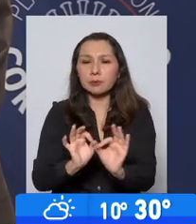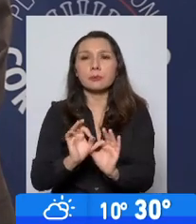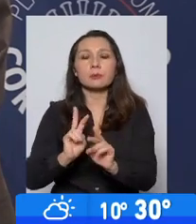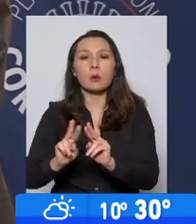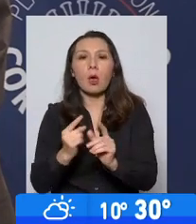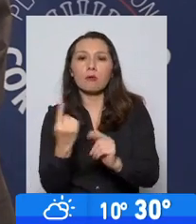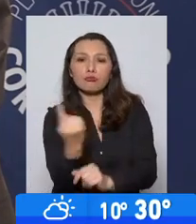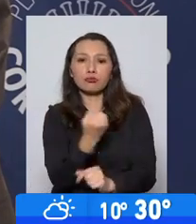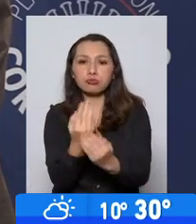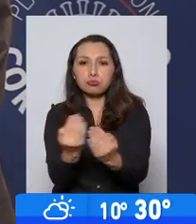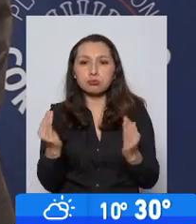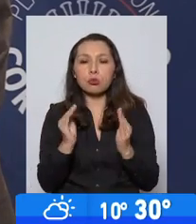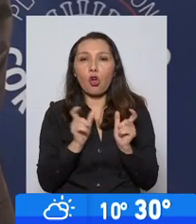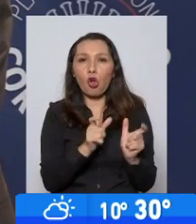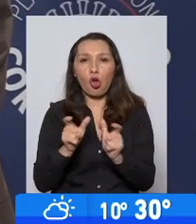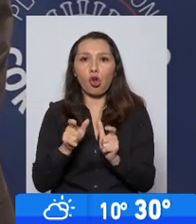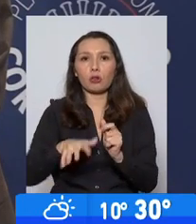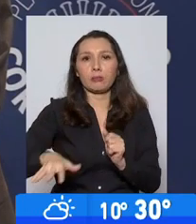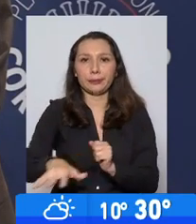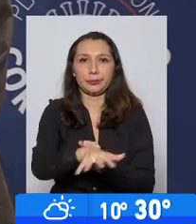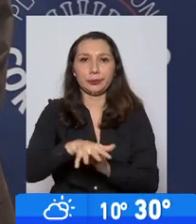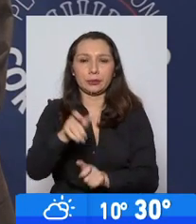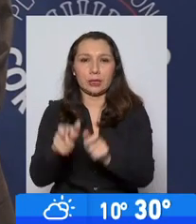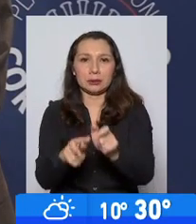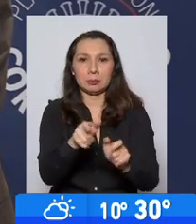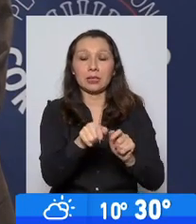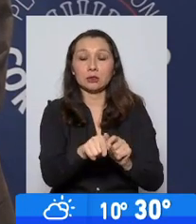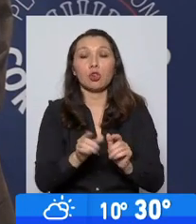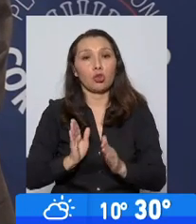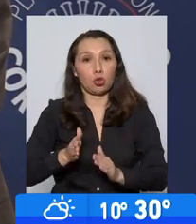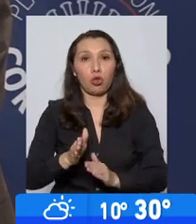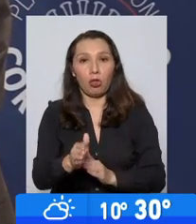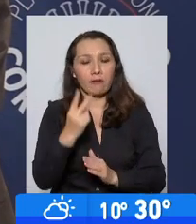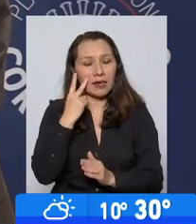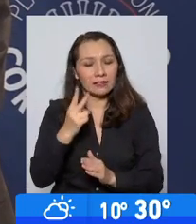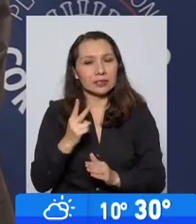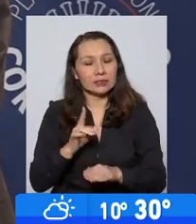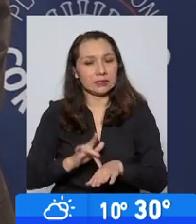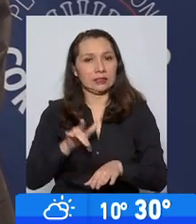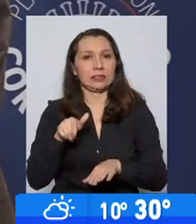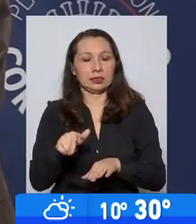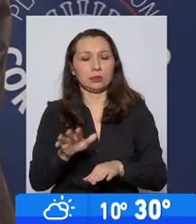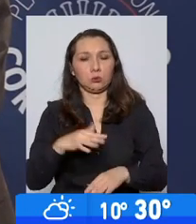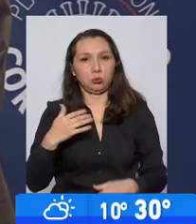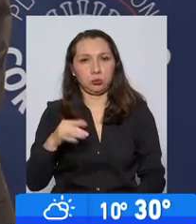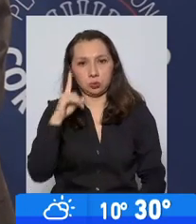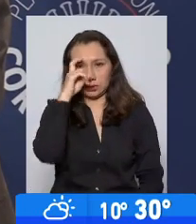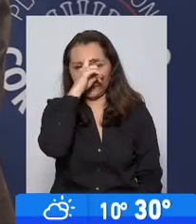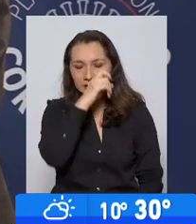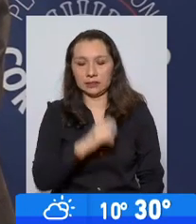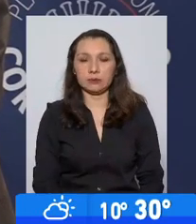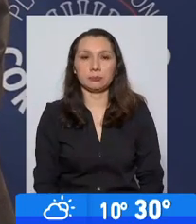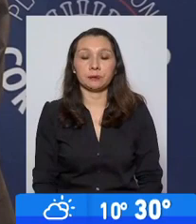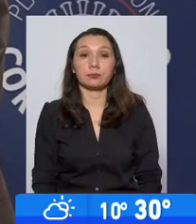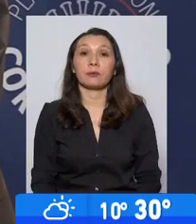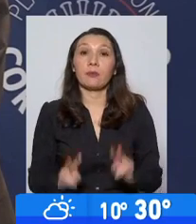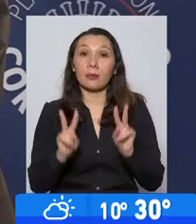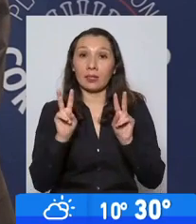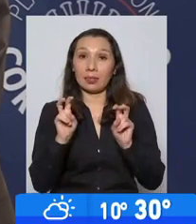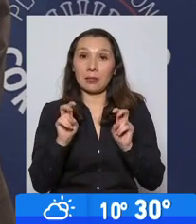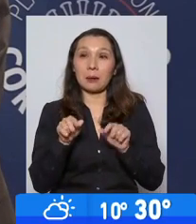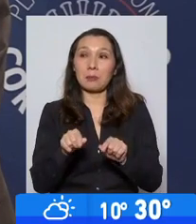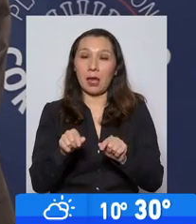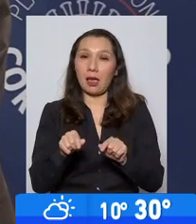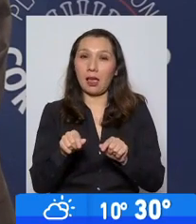de aislamiento y poder controlar esa situación que todavía se ve bastante difícil. En relación